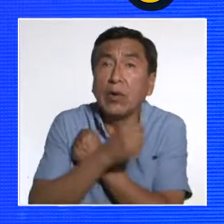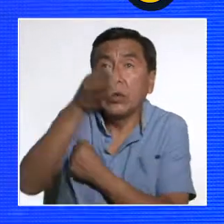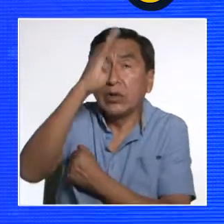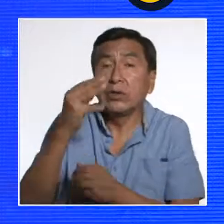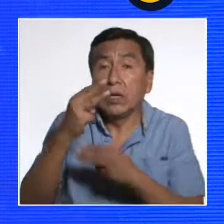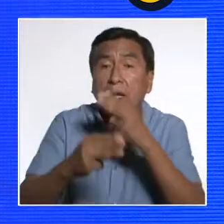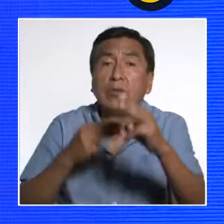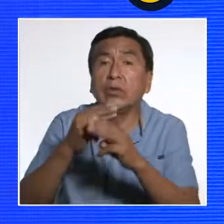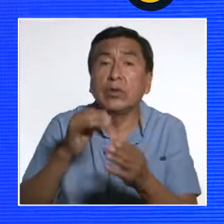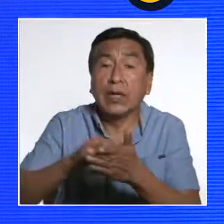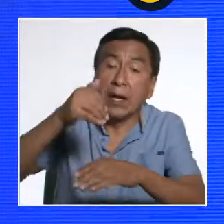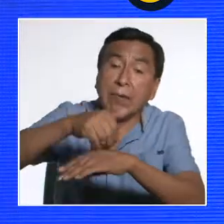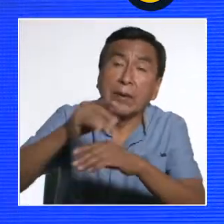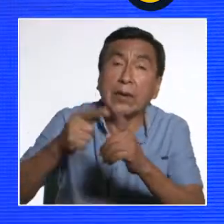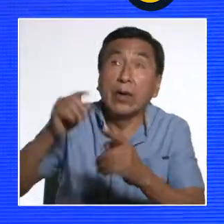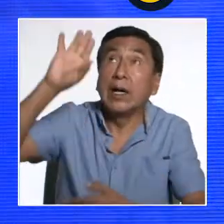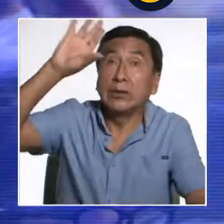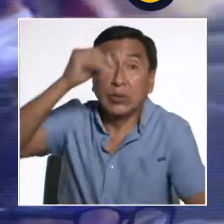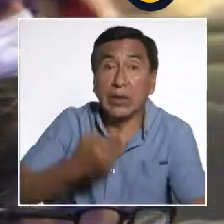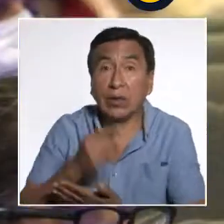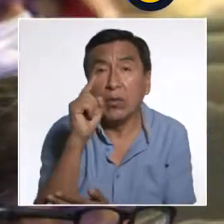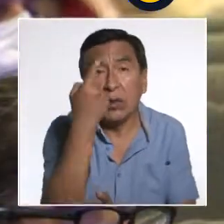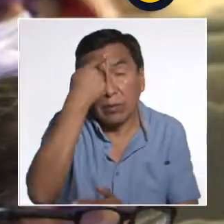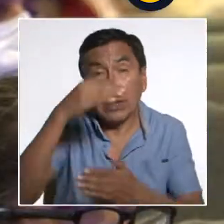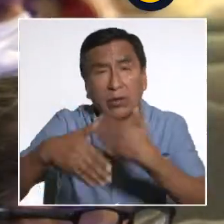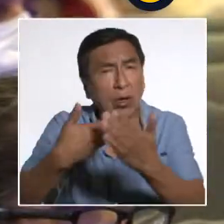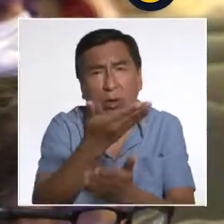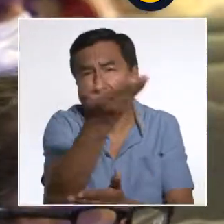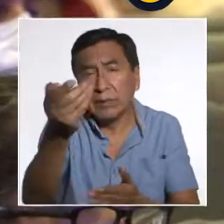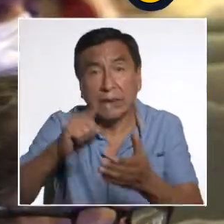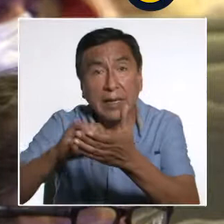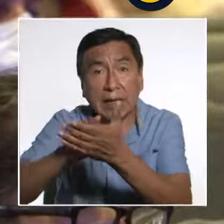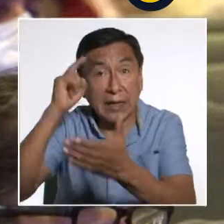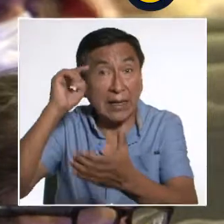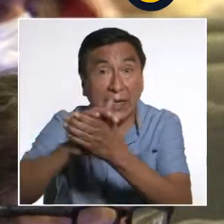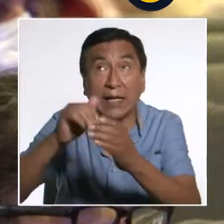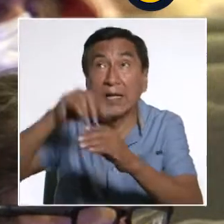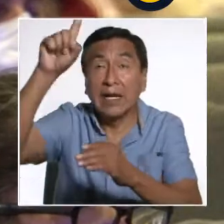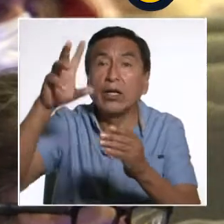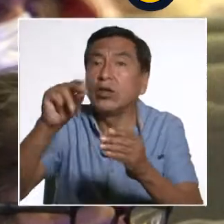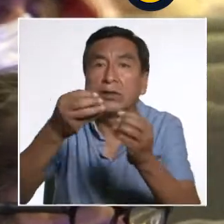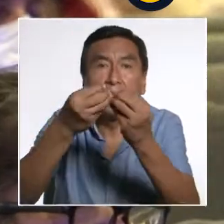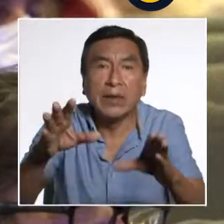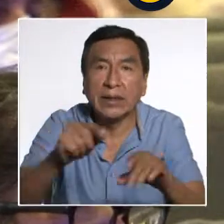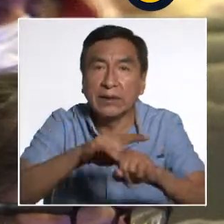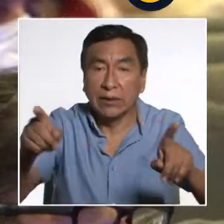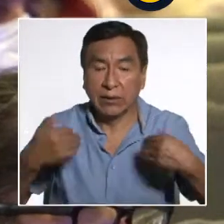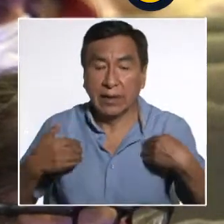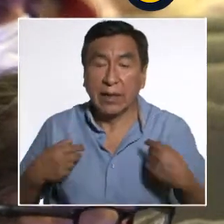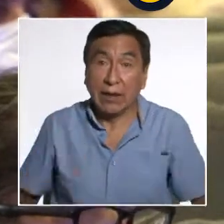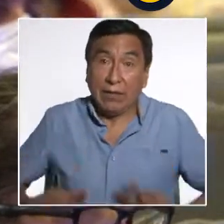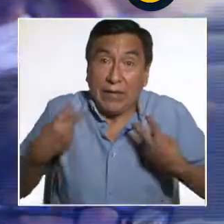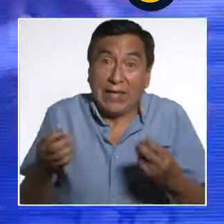ha enviado a su Hijo unigénito para que todo que en Él cree no se pierda, sino tenga vida eterna. Jesús